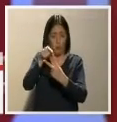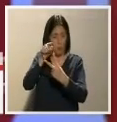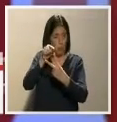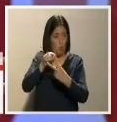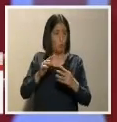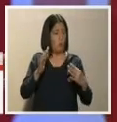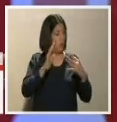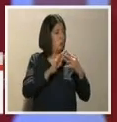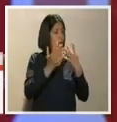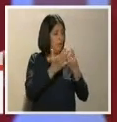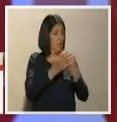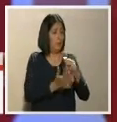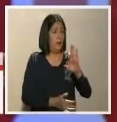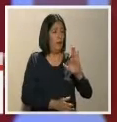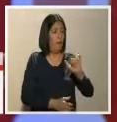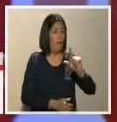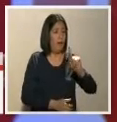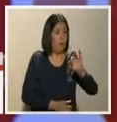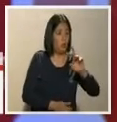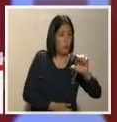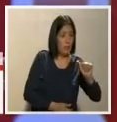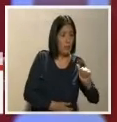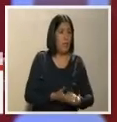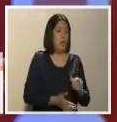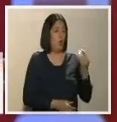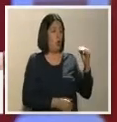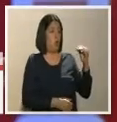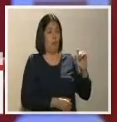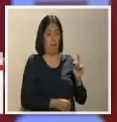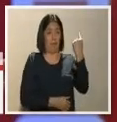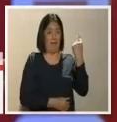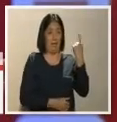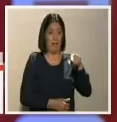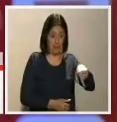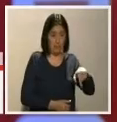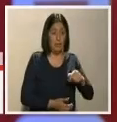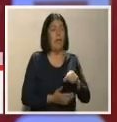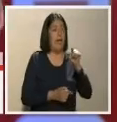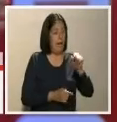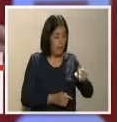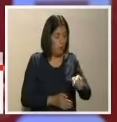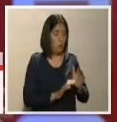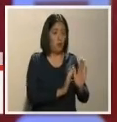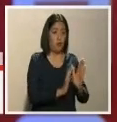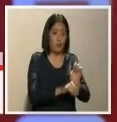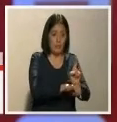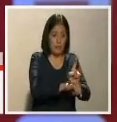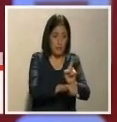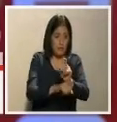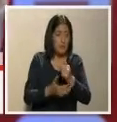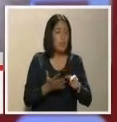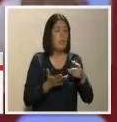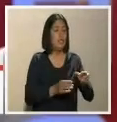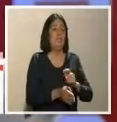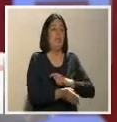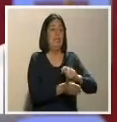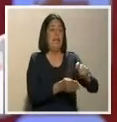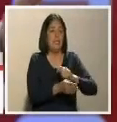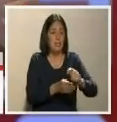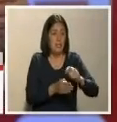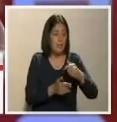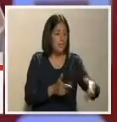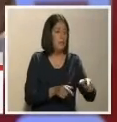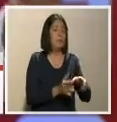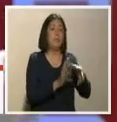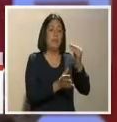Penales factorías, para los jóvenes que cometen un delito por primera vez, a ellos se les preparará y se pondrán talleres